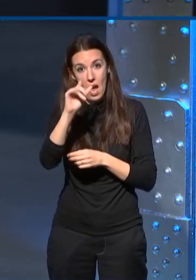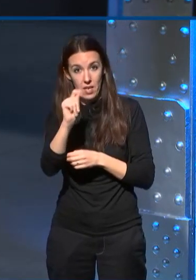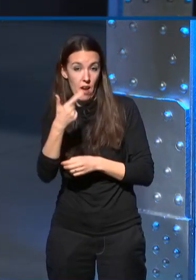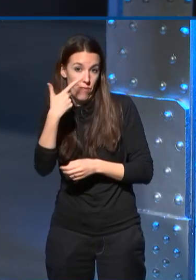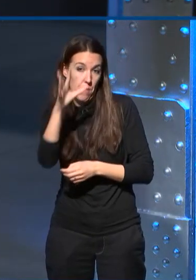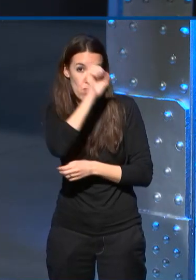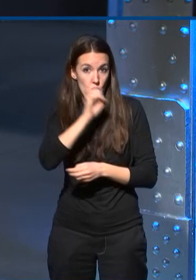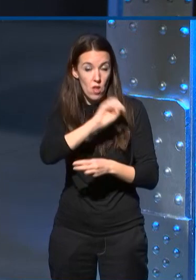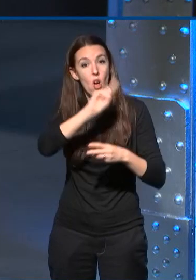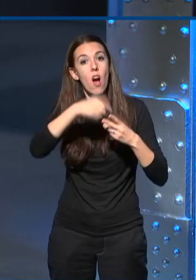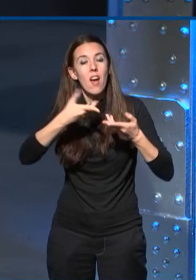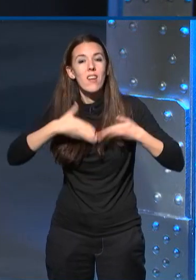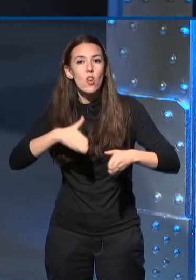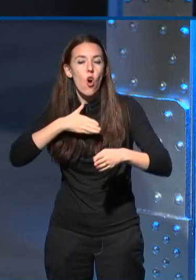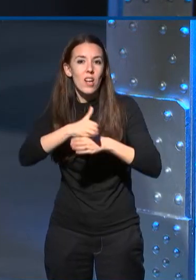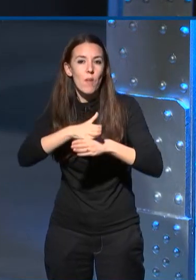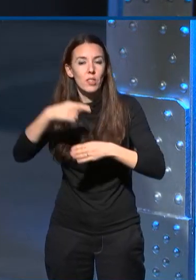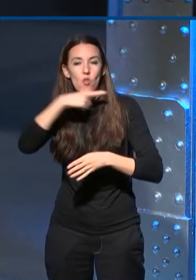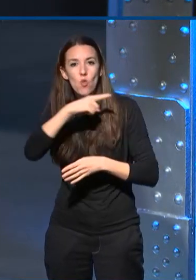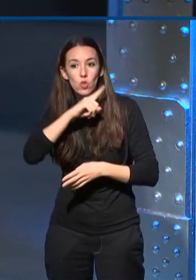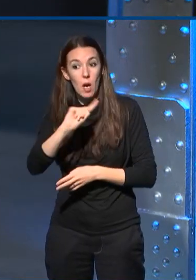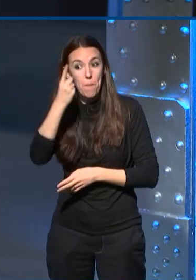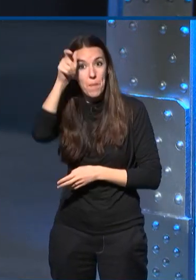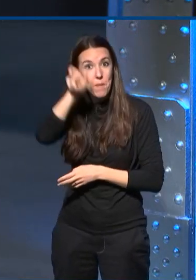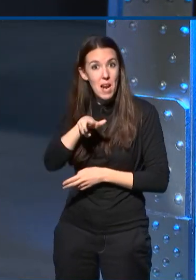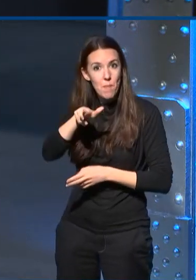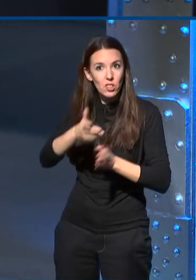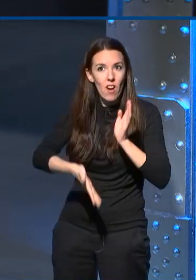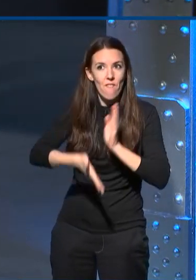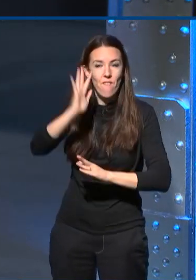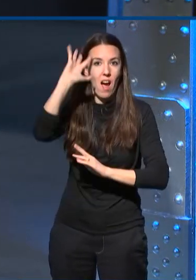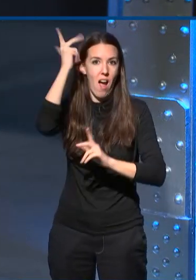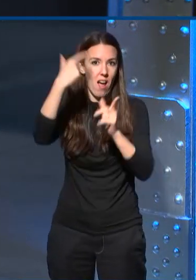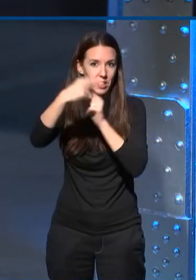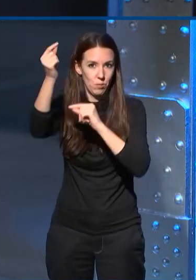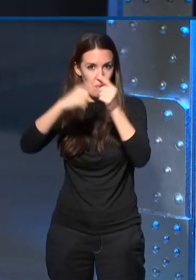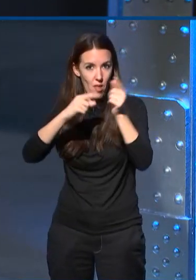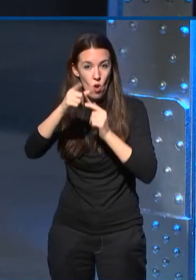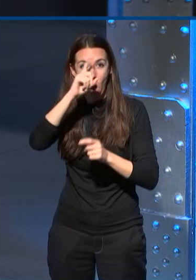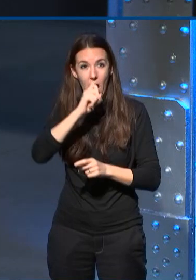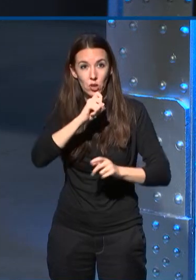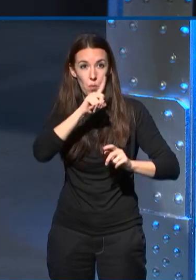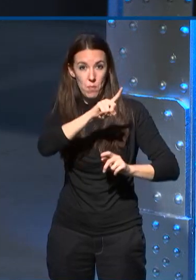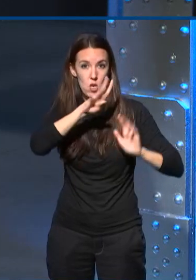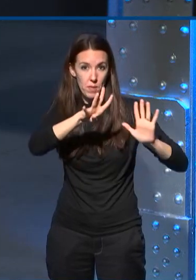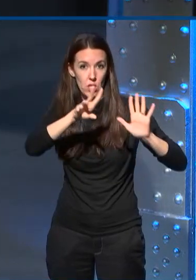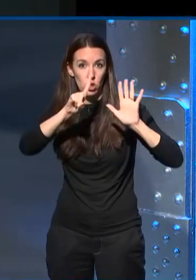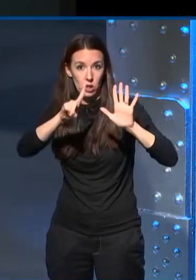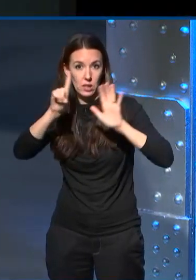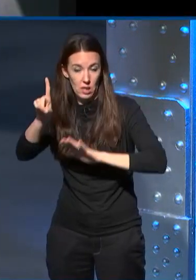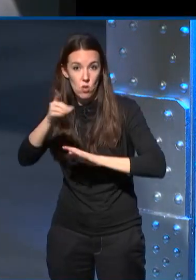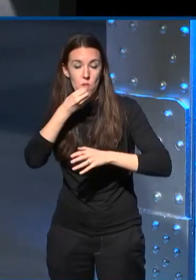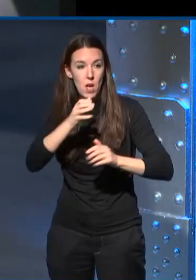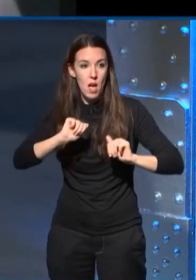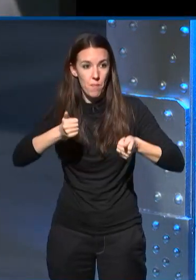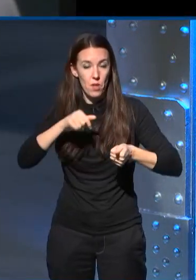hijo de un carpintero ruso, Yuri Gagarin, que fue el primer hombre en salir al espacio en el año 61. Pues bien, lo